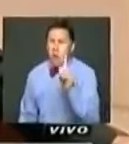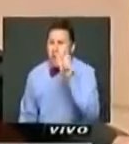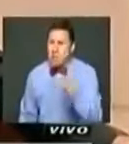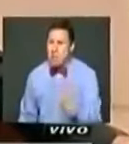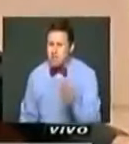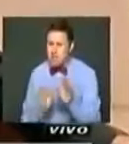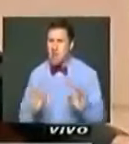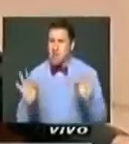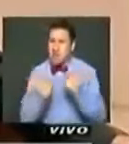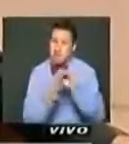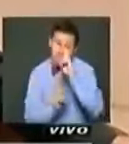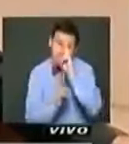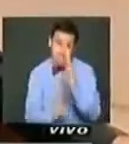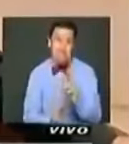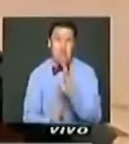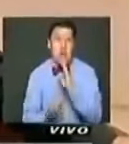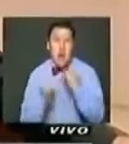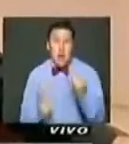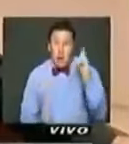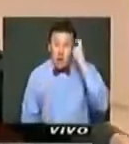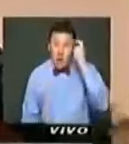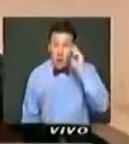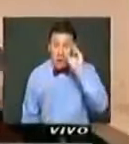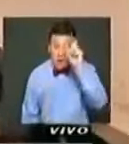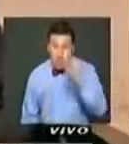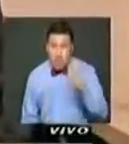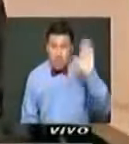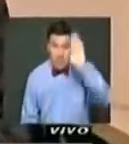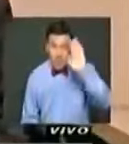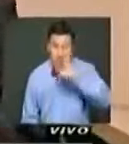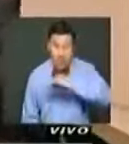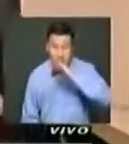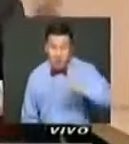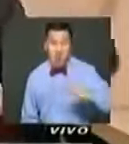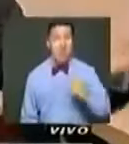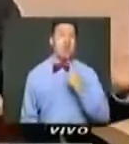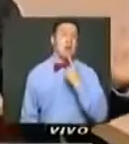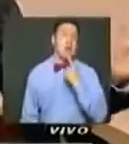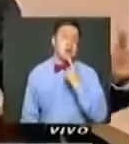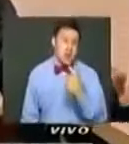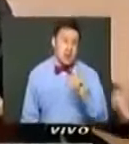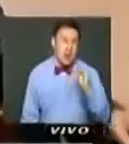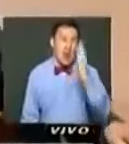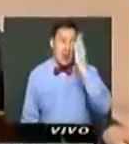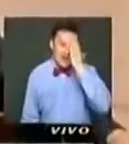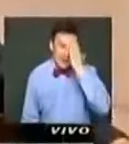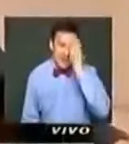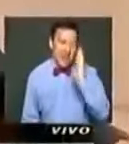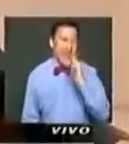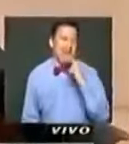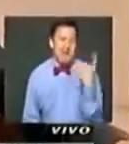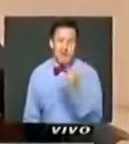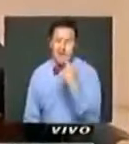la que yo quiero y respeto mucho, que es el actual gobernador de Antioquia. Lo digo también porque eso ya se sabe.